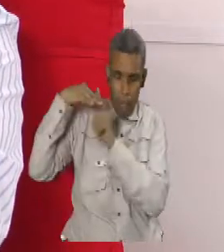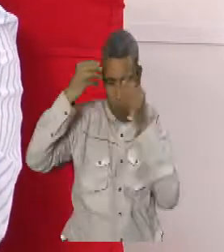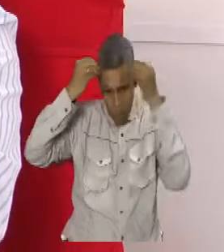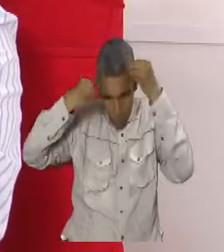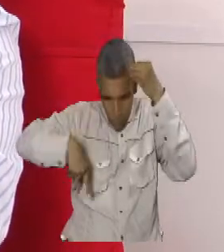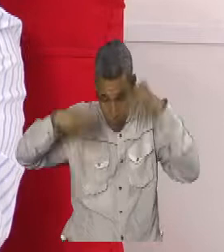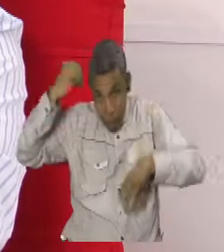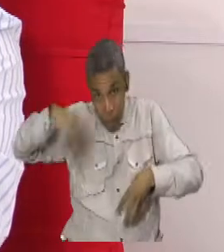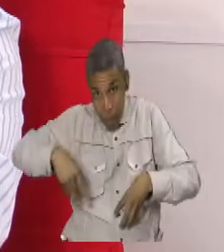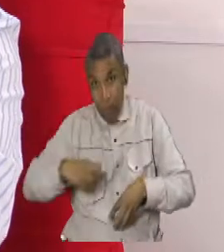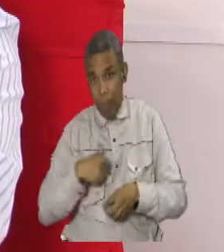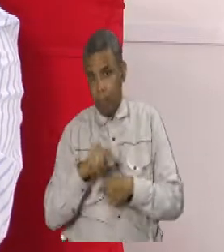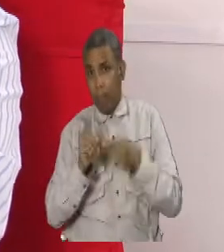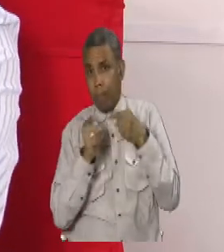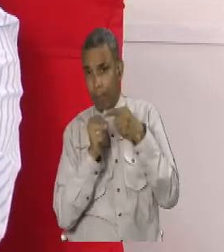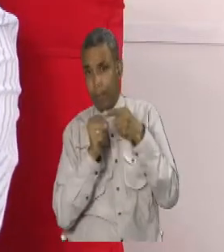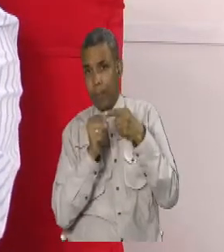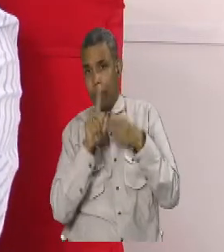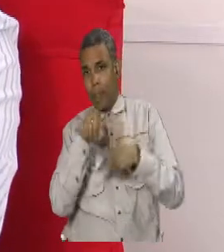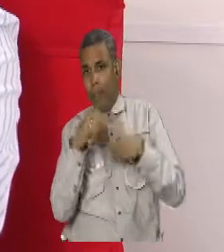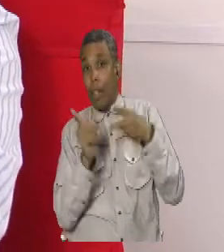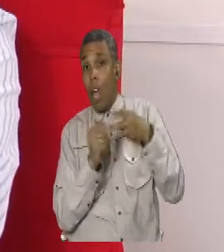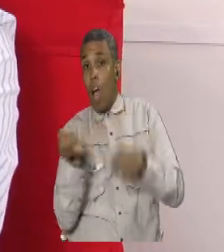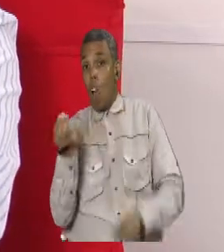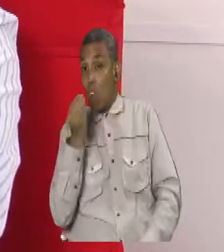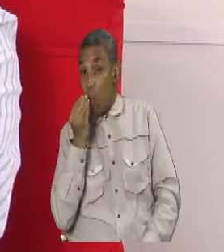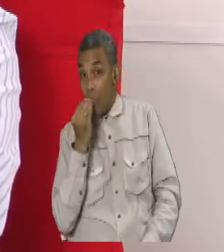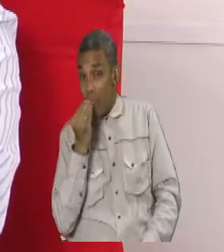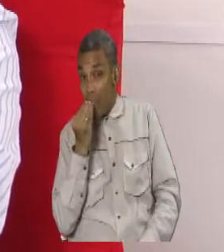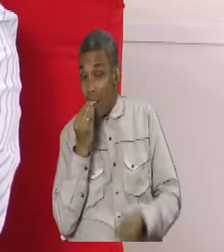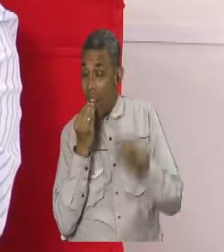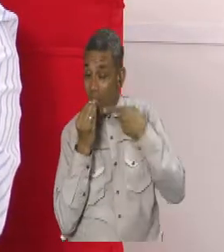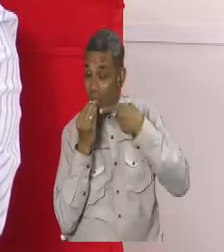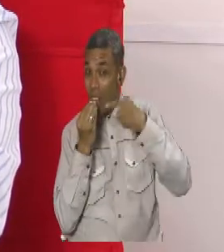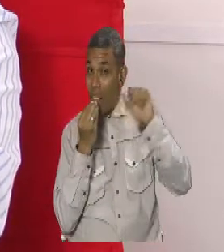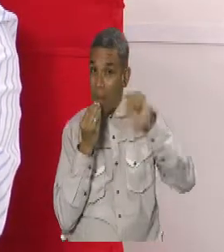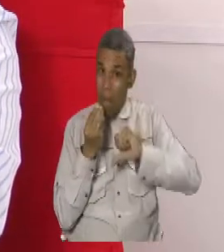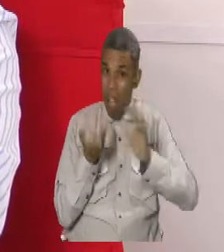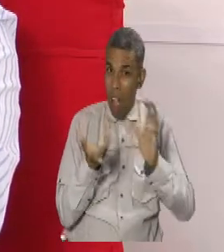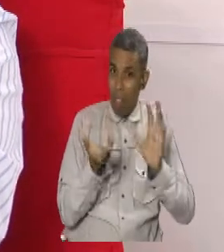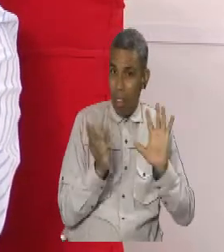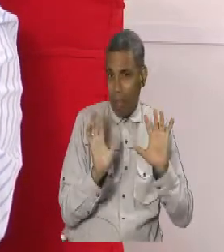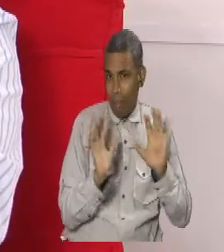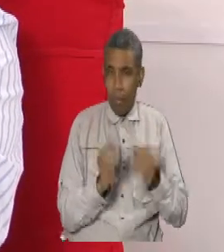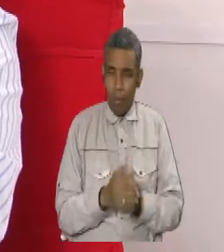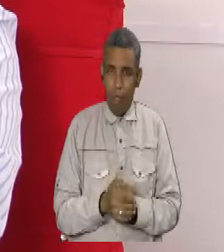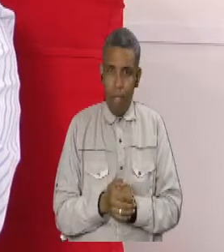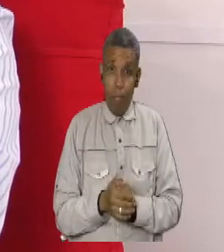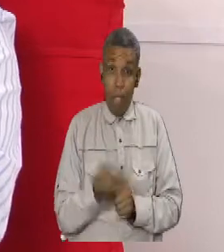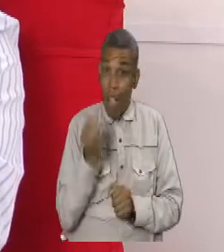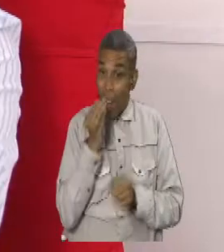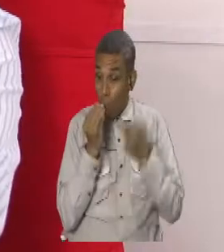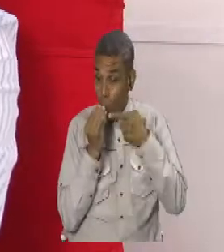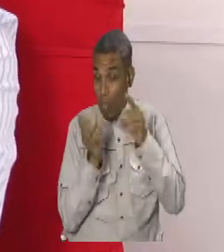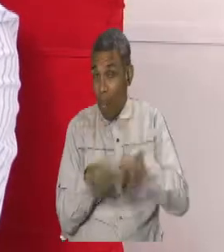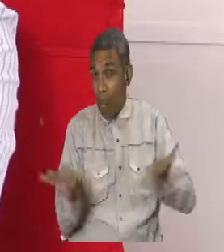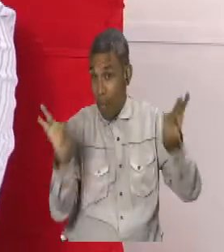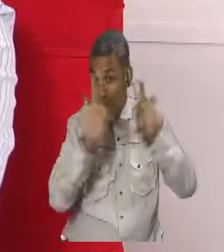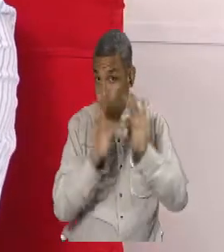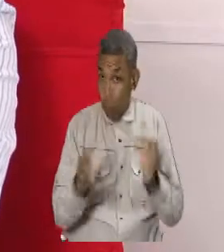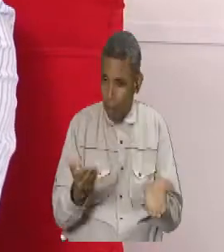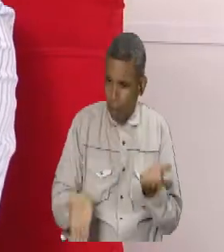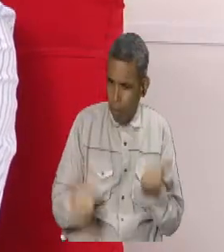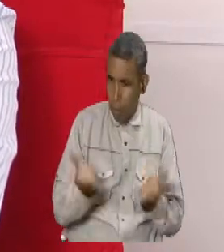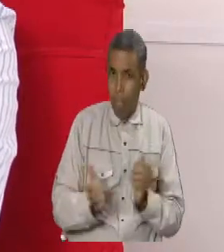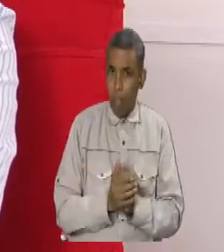la segunda y en algunos casos la primera causa de alopecia en mujeres. Okay. La pérdida de hierro. Entonces, la alimentación balanceada. Rica